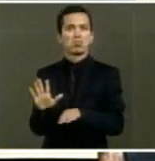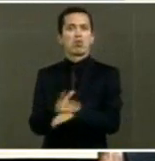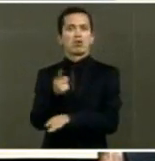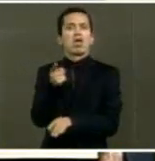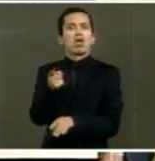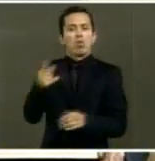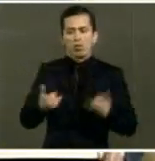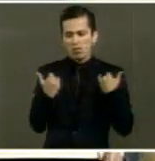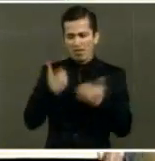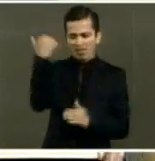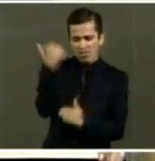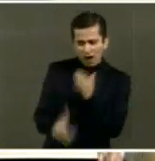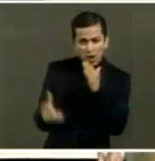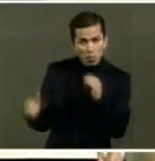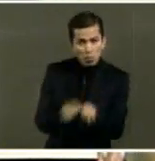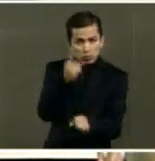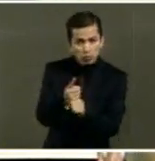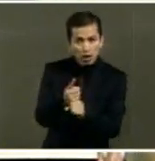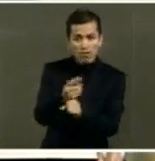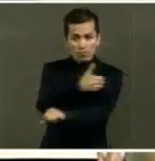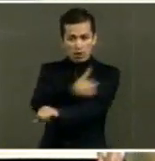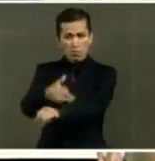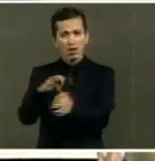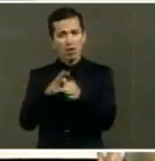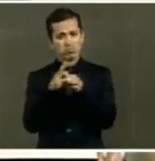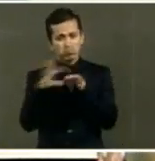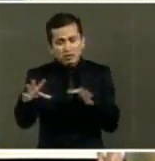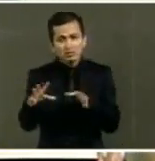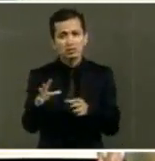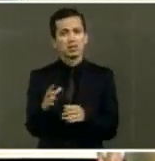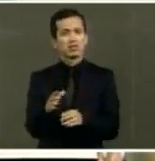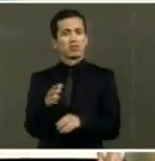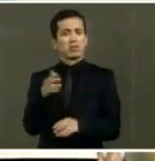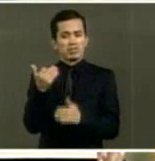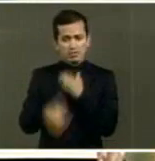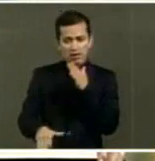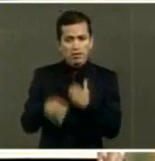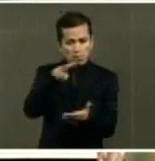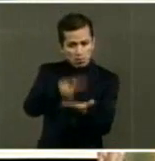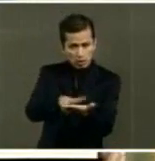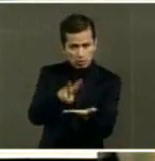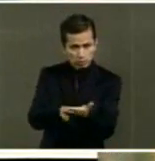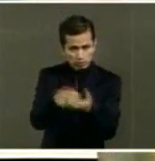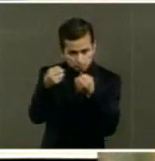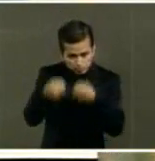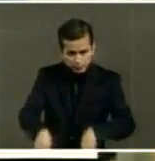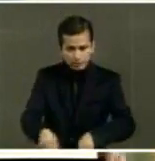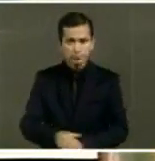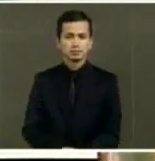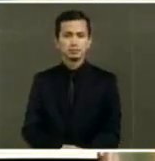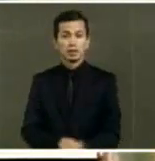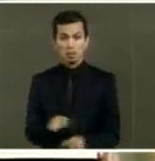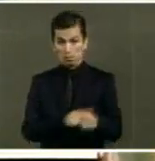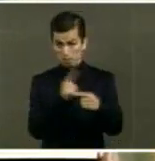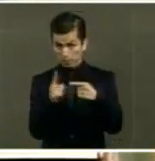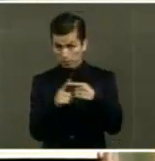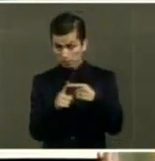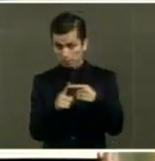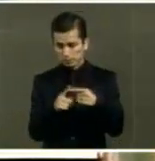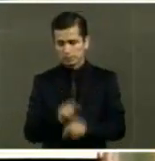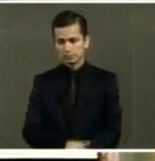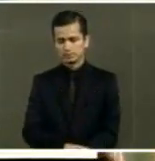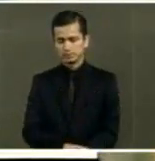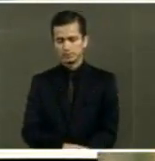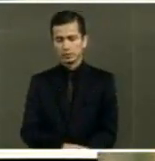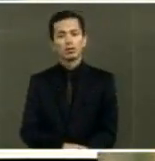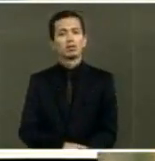la desintegración familiar y social y la pérdida de valores. Como el primer componente, de